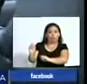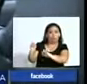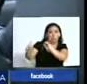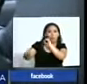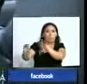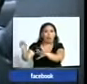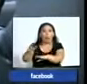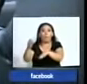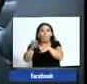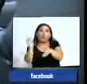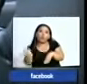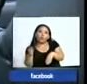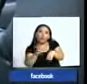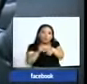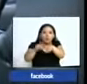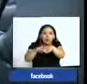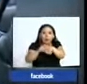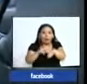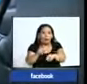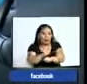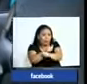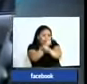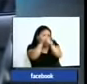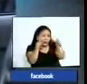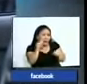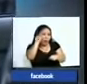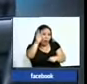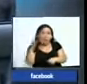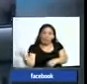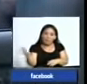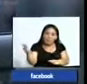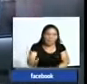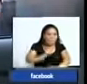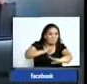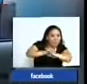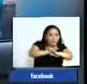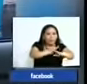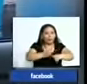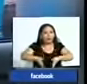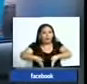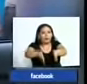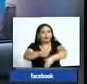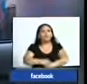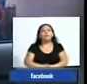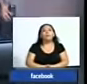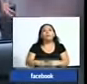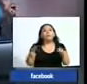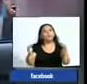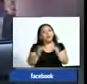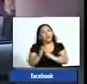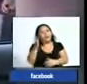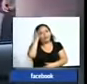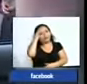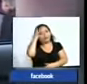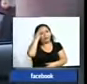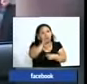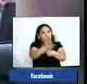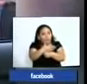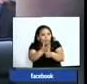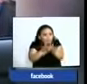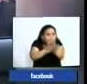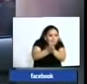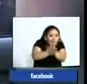en autobuses desde las 4 de la mañana para bloquear la carretera. Además, dicen que hay motivaciones partidarias a